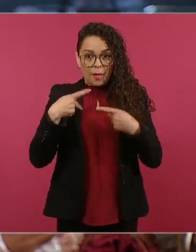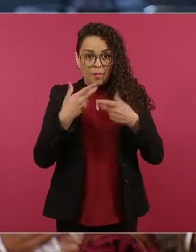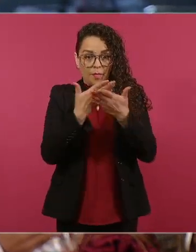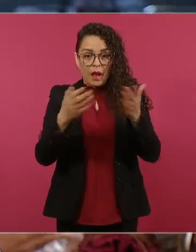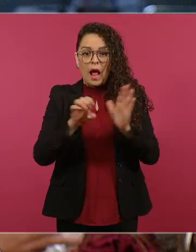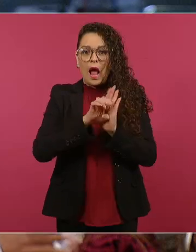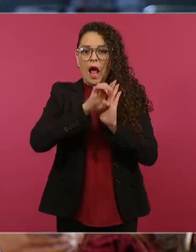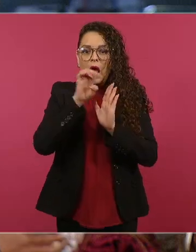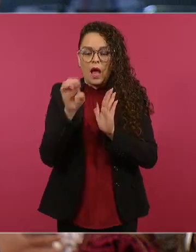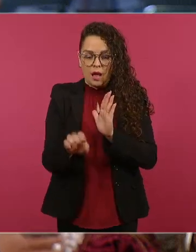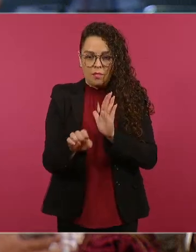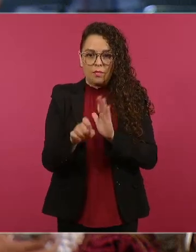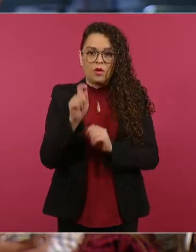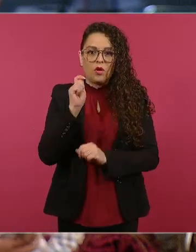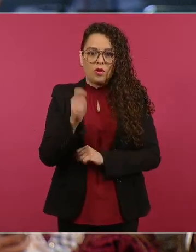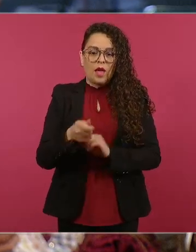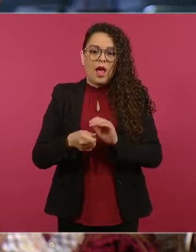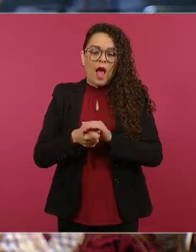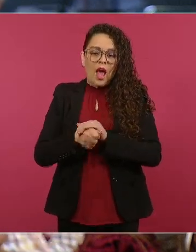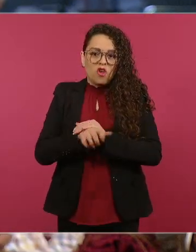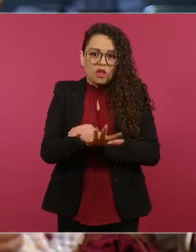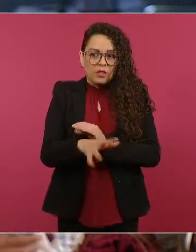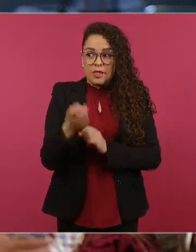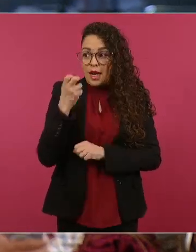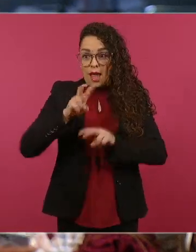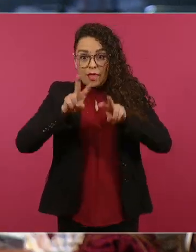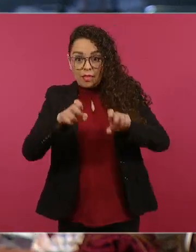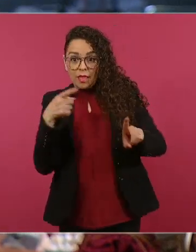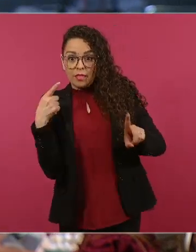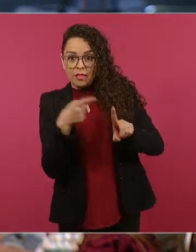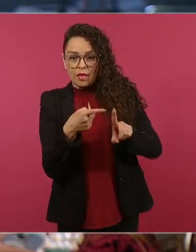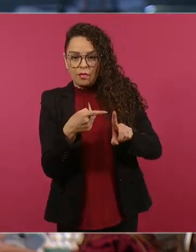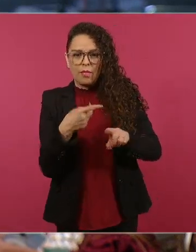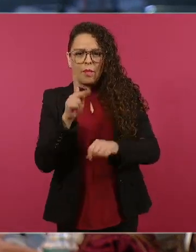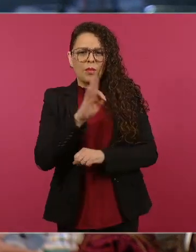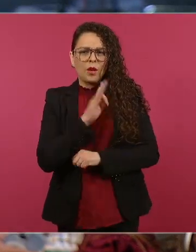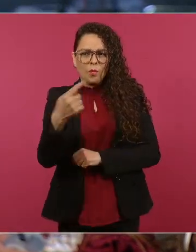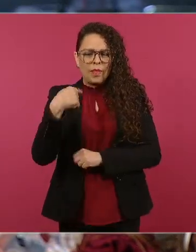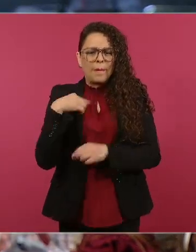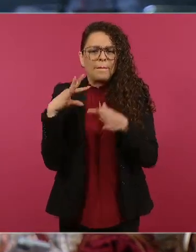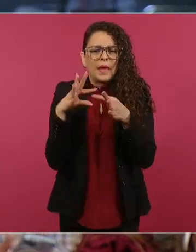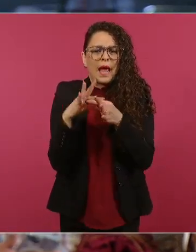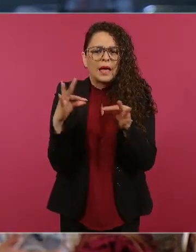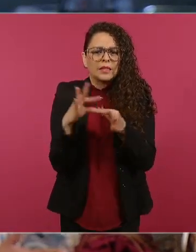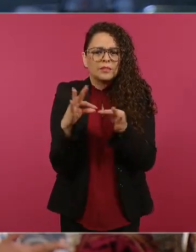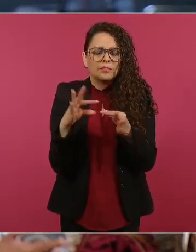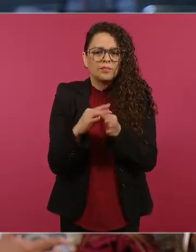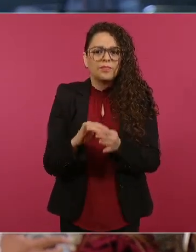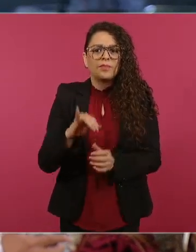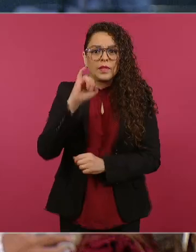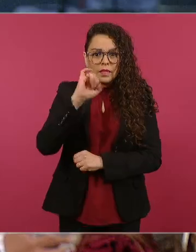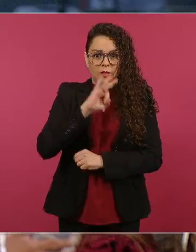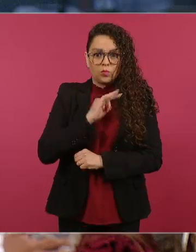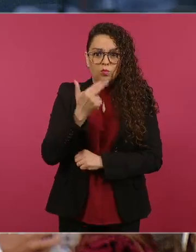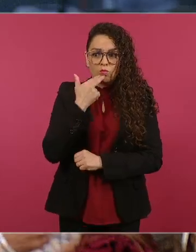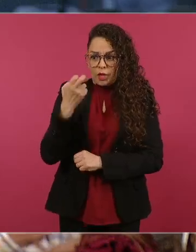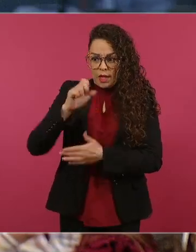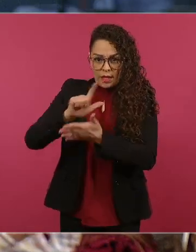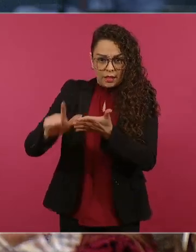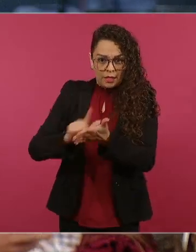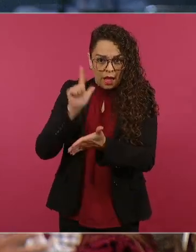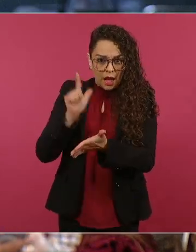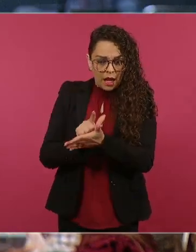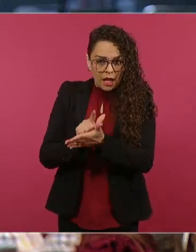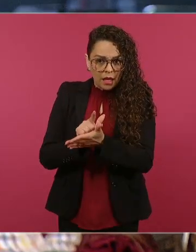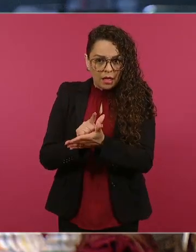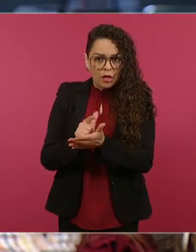Ayotzinapa. Si nos pudiera precisar, presidente, ¿en qué caso sí aplicaría esta ley de amnistía? Si ya tiene